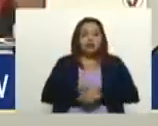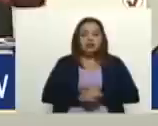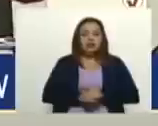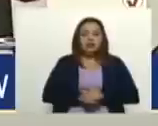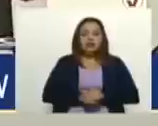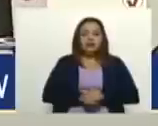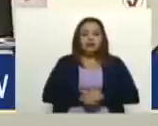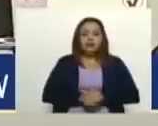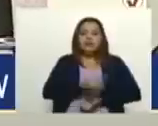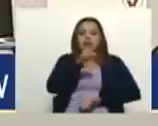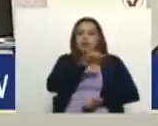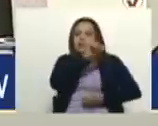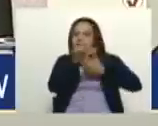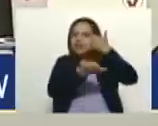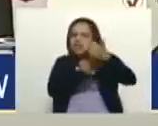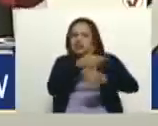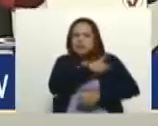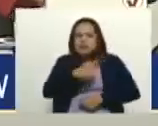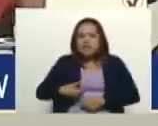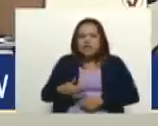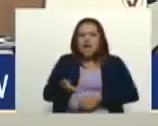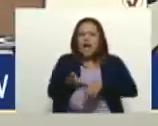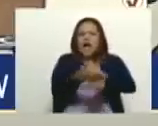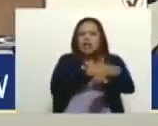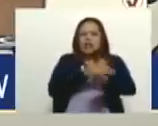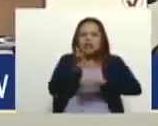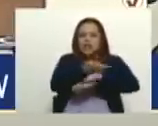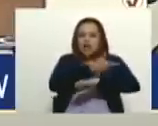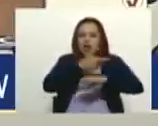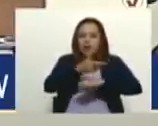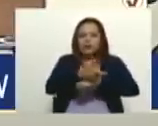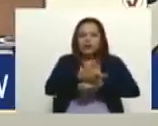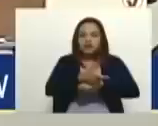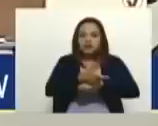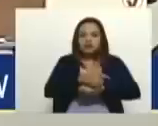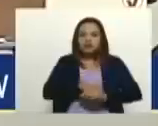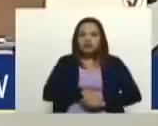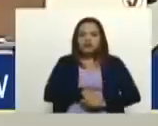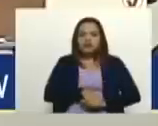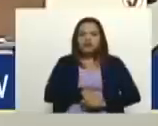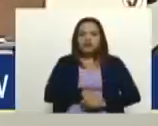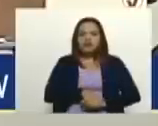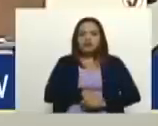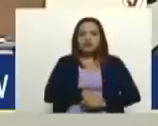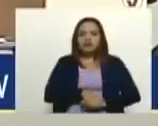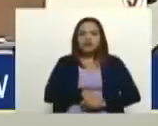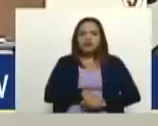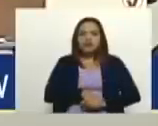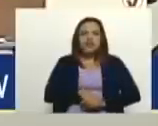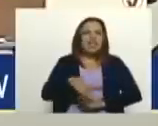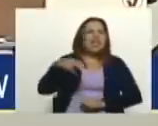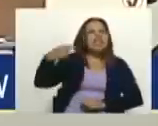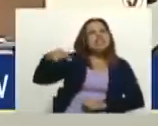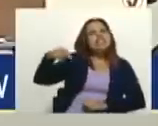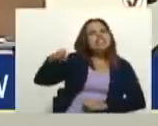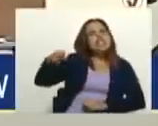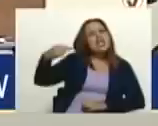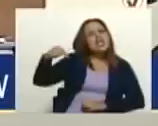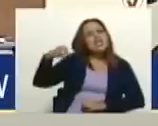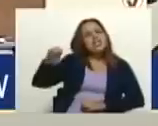La vicepresidenta anterior, el Ñeñe Hernández, ¿no es que le dice? Ñeñe Hernández.